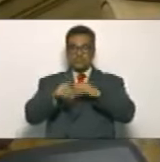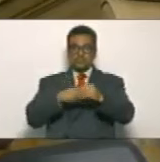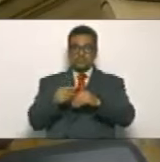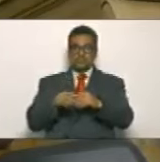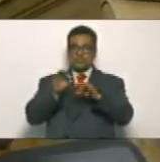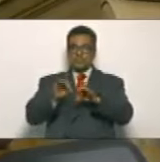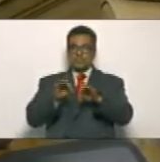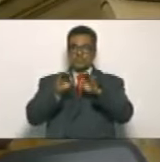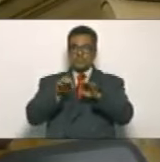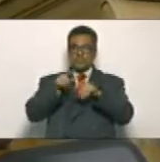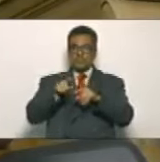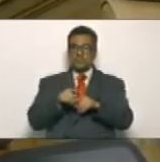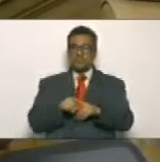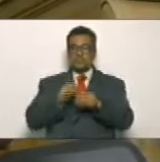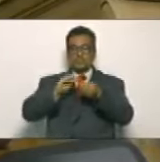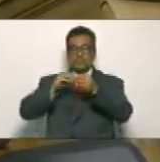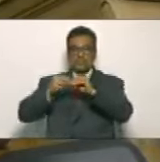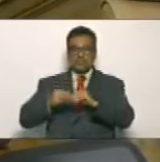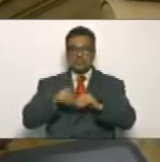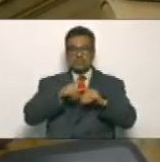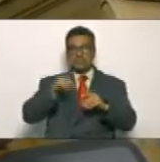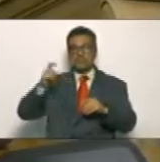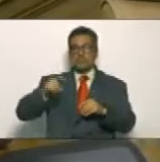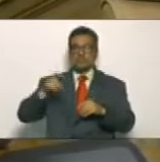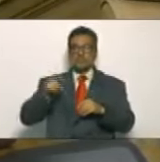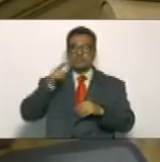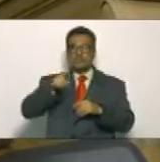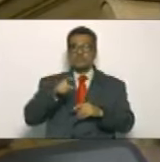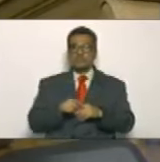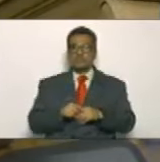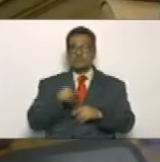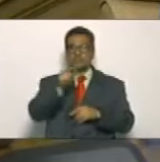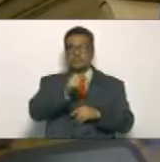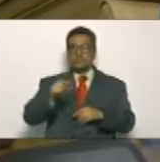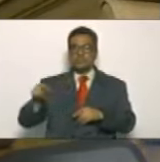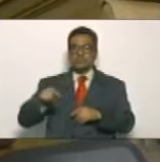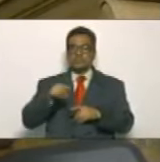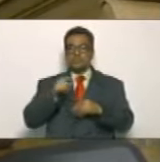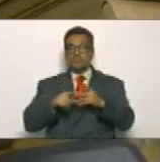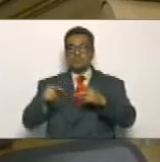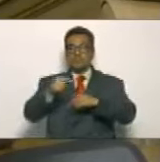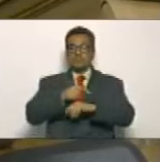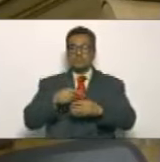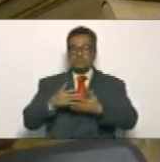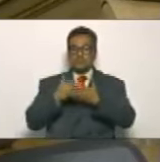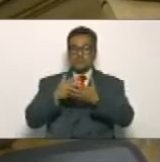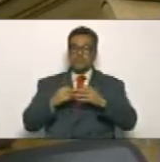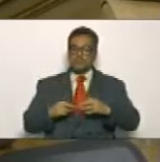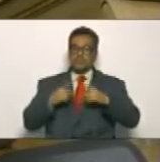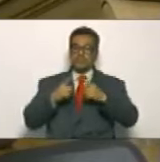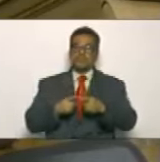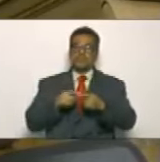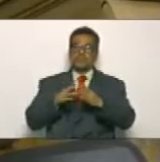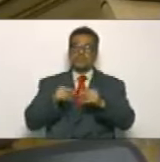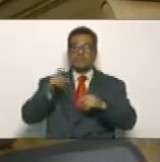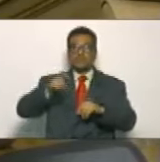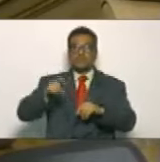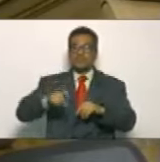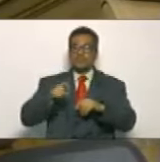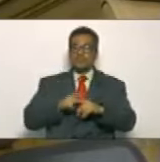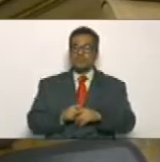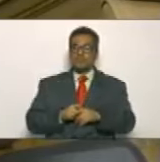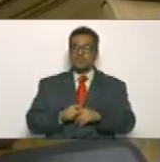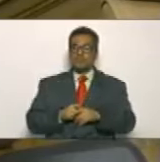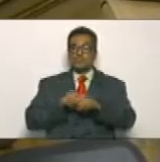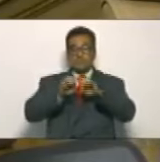por especialistas y adaptadas a las necesidades de la persona. El Estado proveerá oportunamente los recursos necesarios